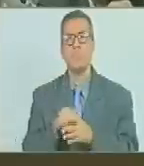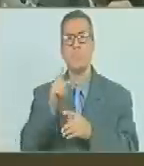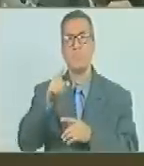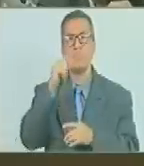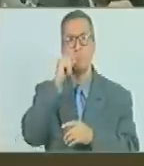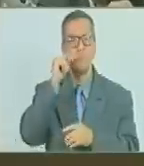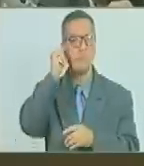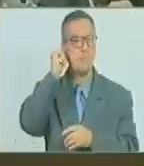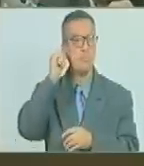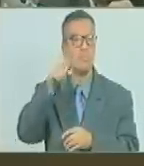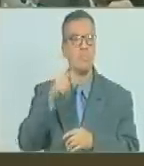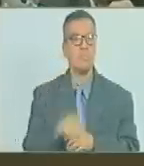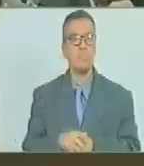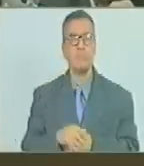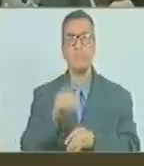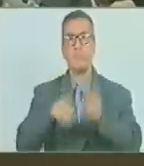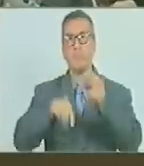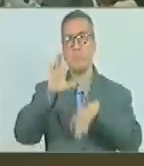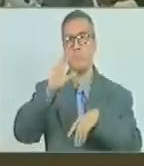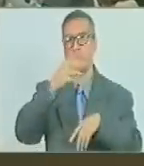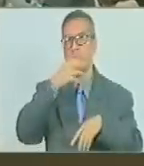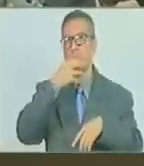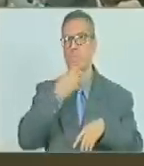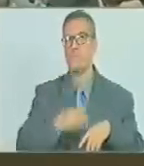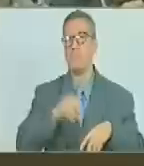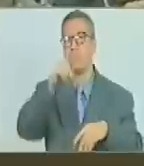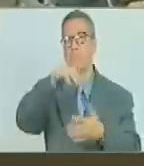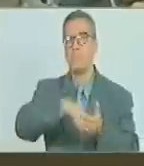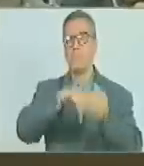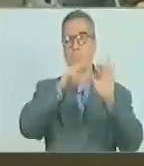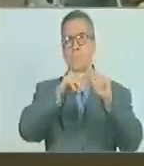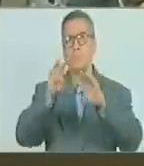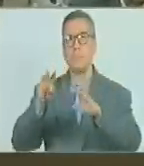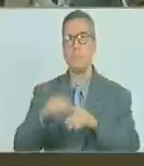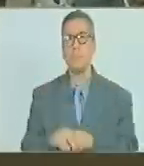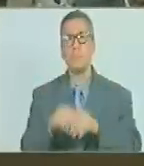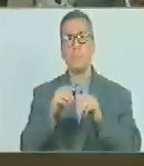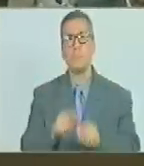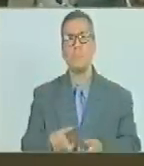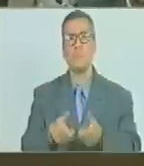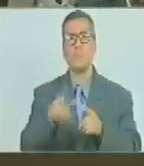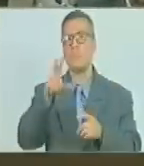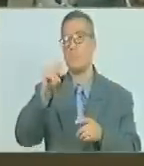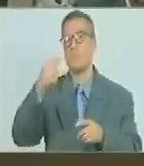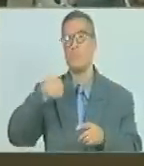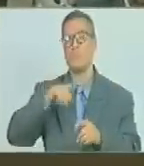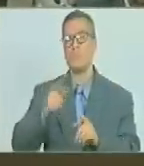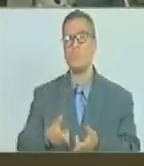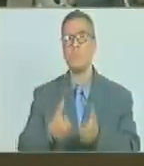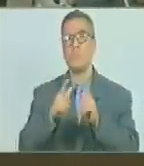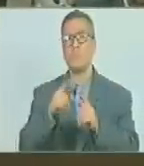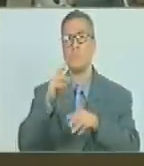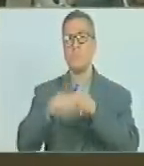y venezolana el 15 de diciembre de 1999, no se los permitía, y se hicieron un estatuto